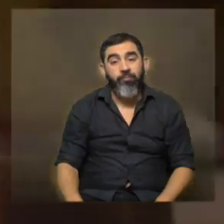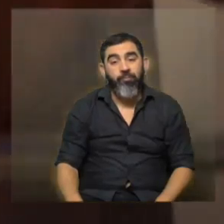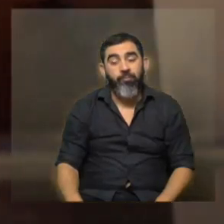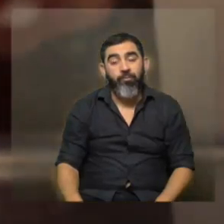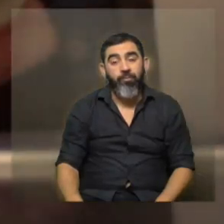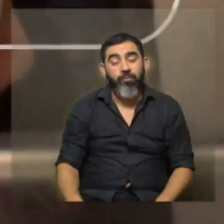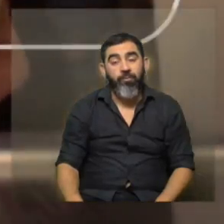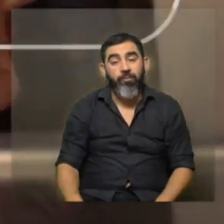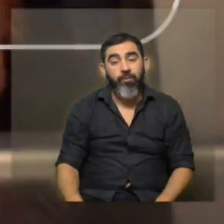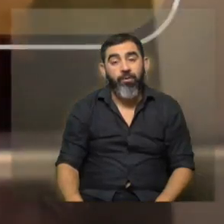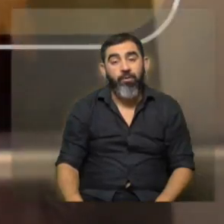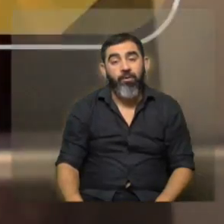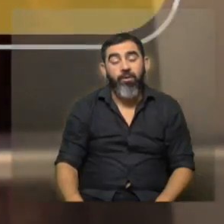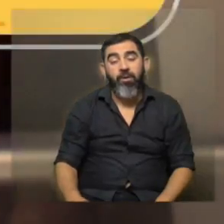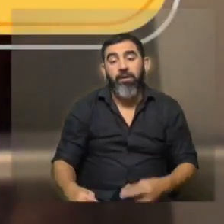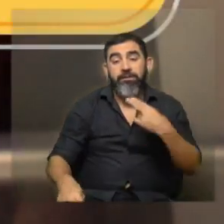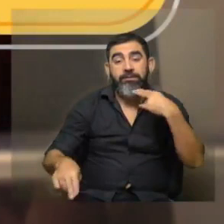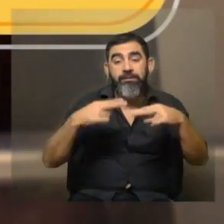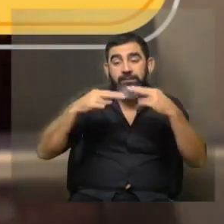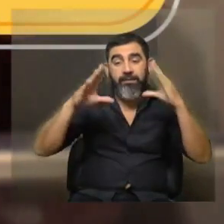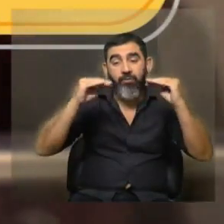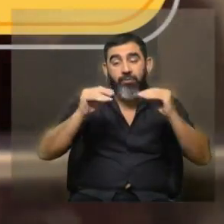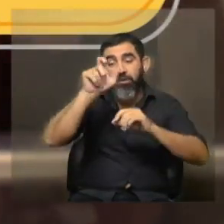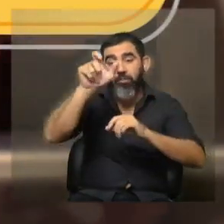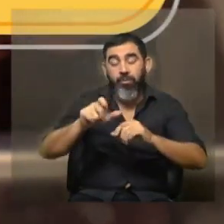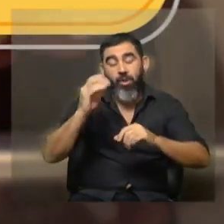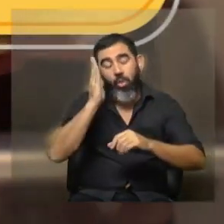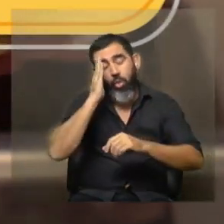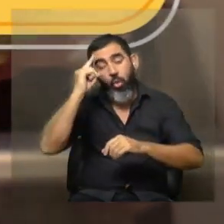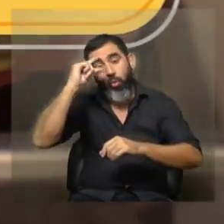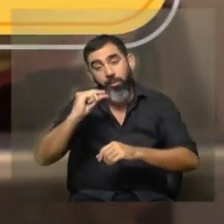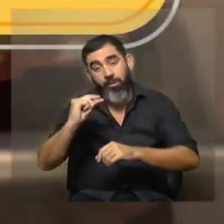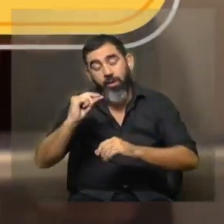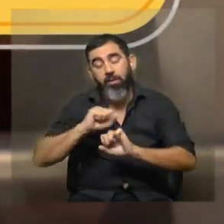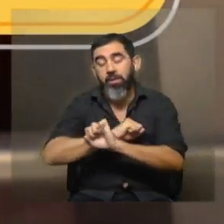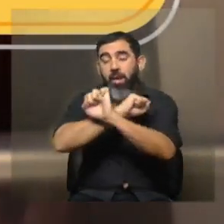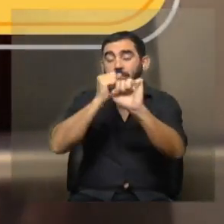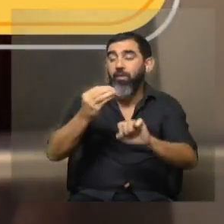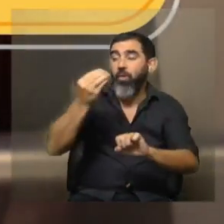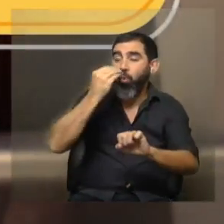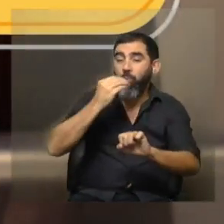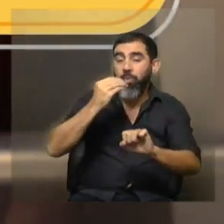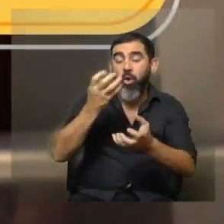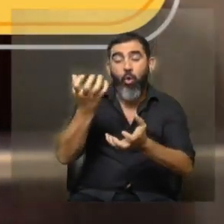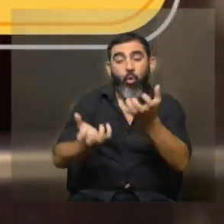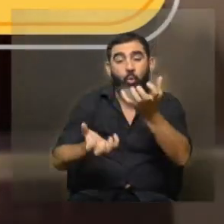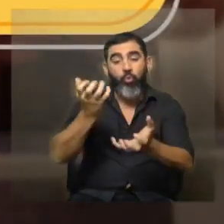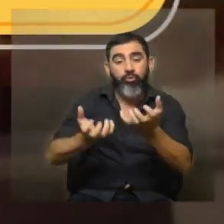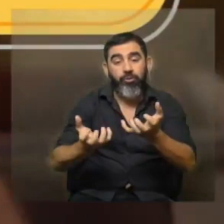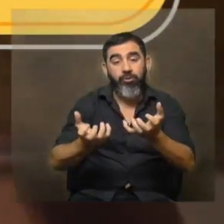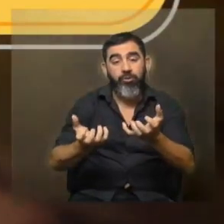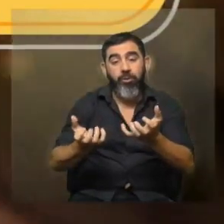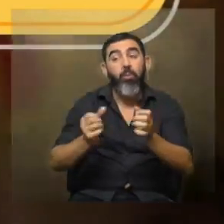hiperingesta nocturna o de cena nocturna, en el cual el paciente que está dormido puede levantarse a comer o a cocinar, en cuyo caso